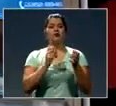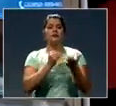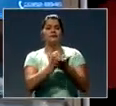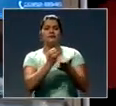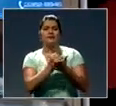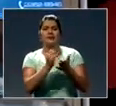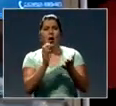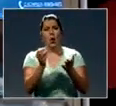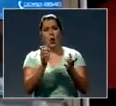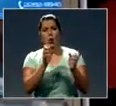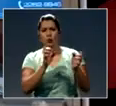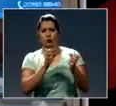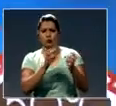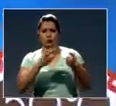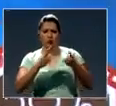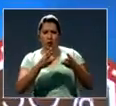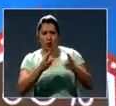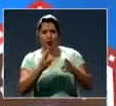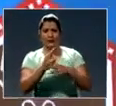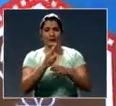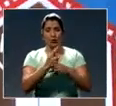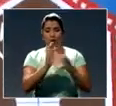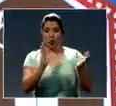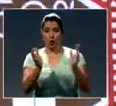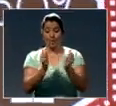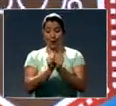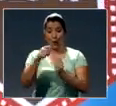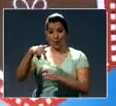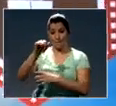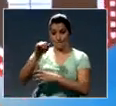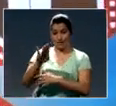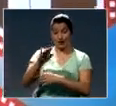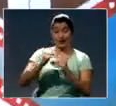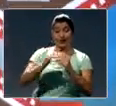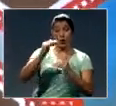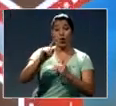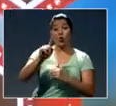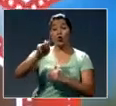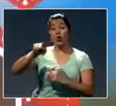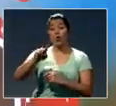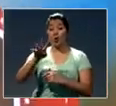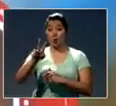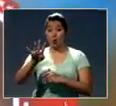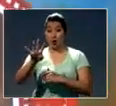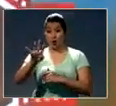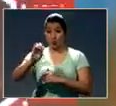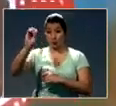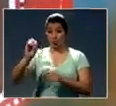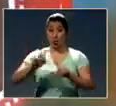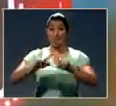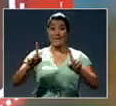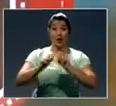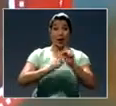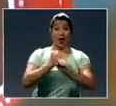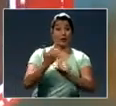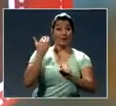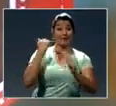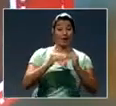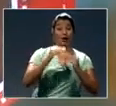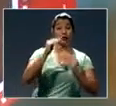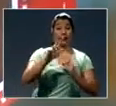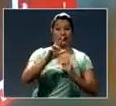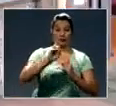creció 1.4%, mientras que el año anterior su crecimiento había sido de un 3%. Henry Vargas, director